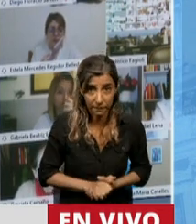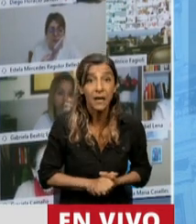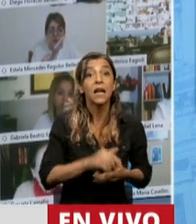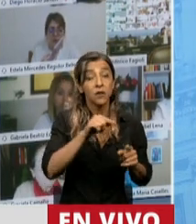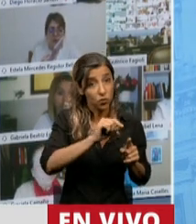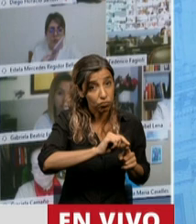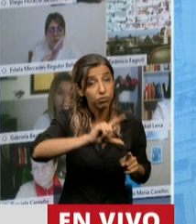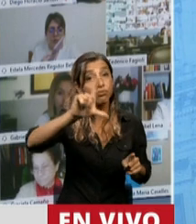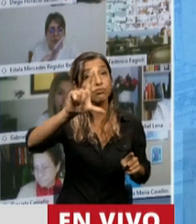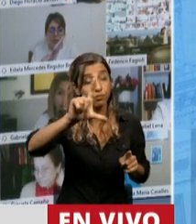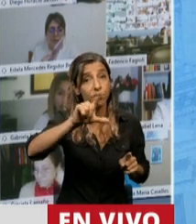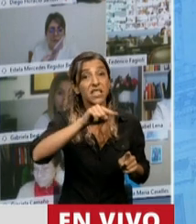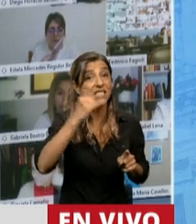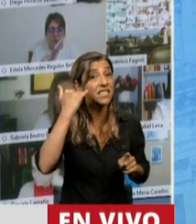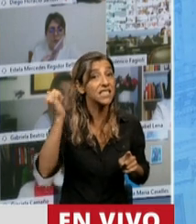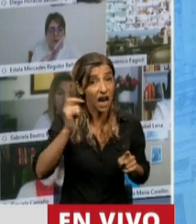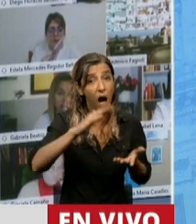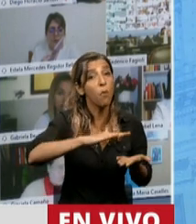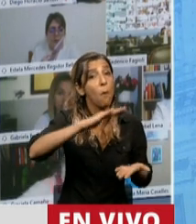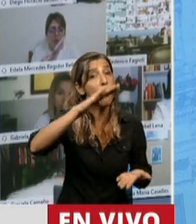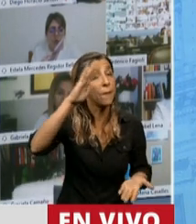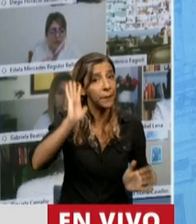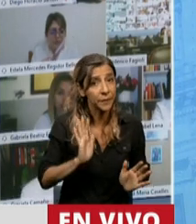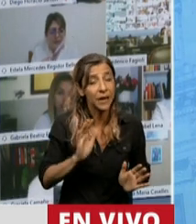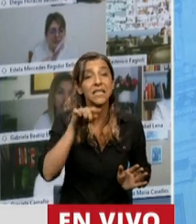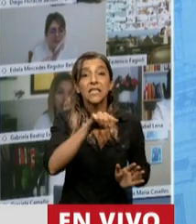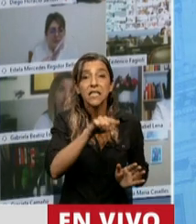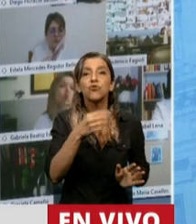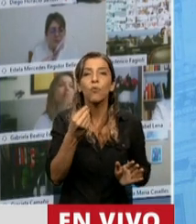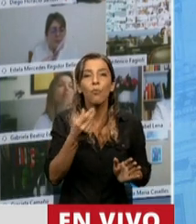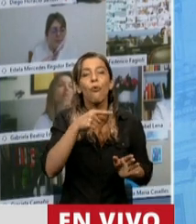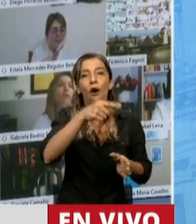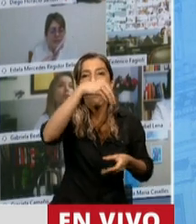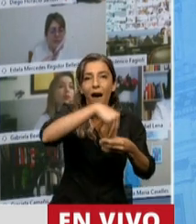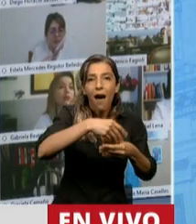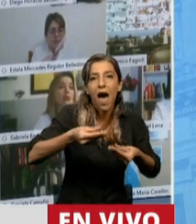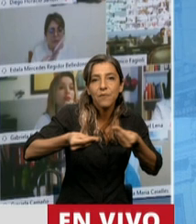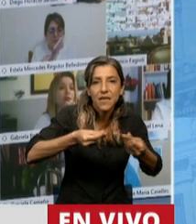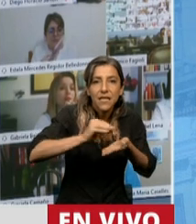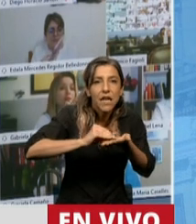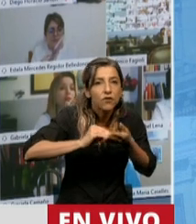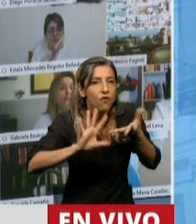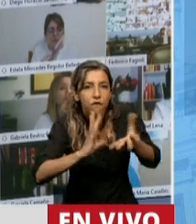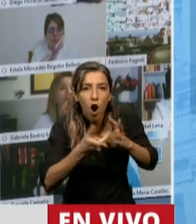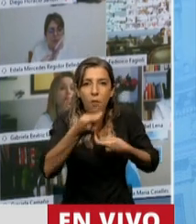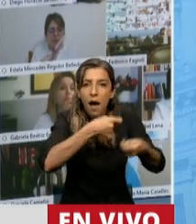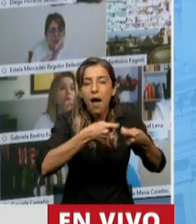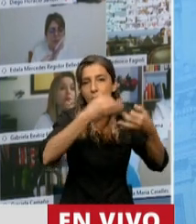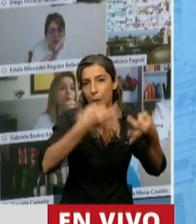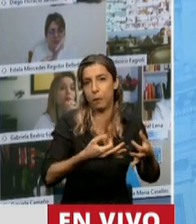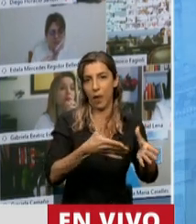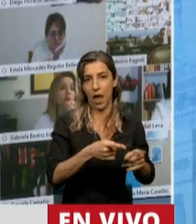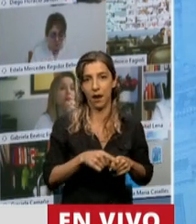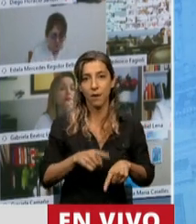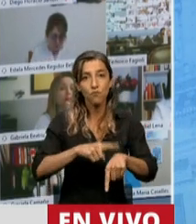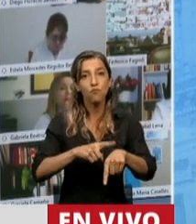46,000 millones de dólar producto de la buena administración mientras el macris utilizó la